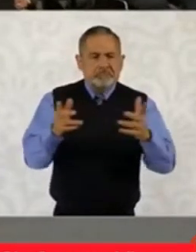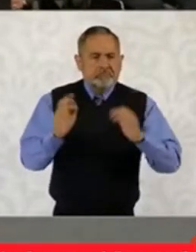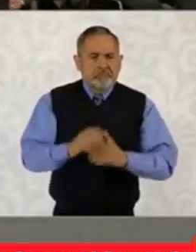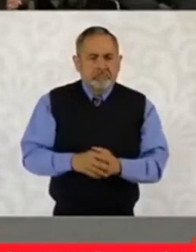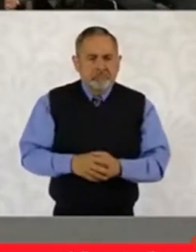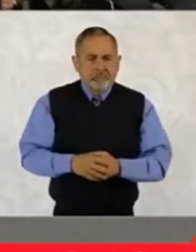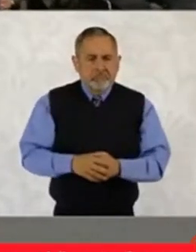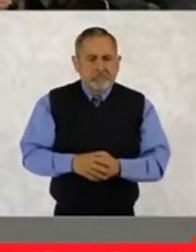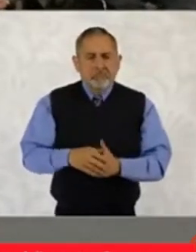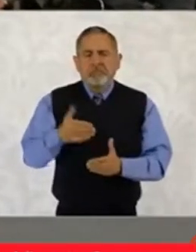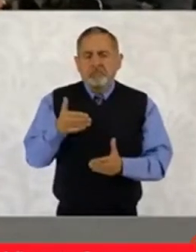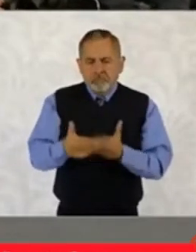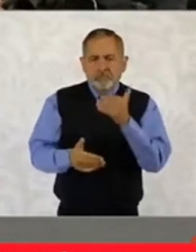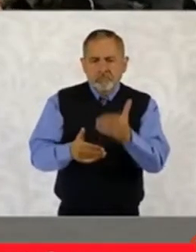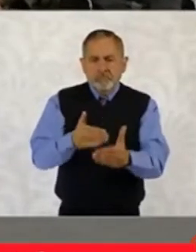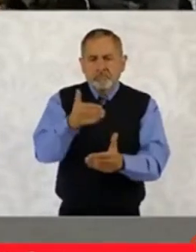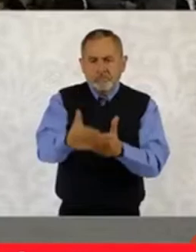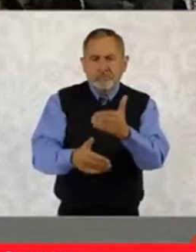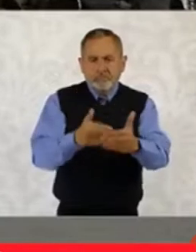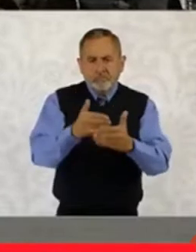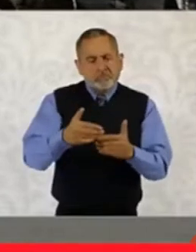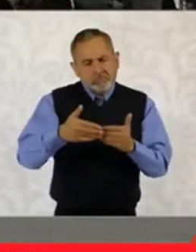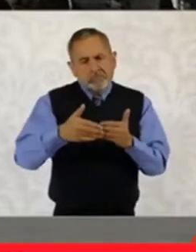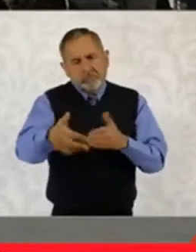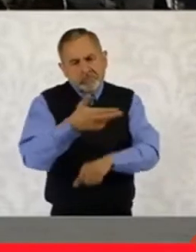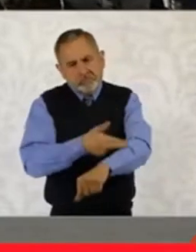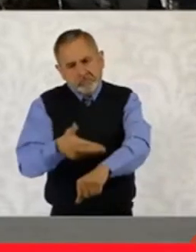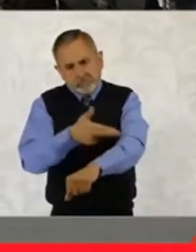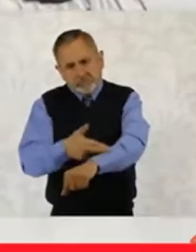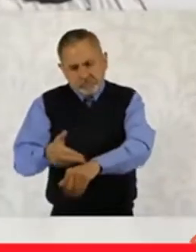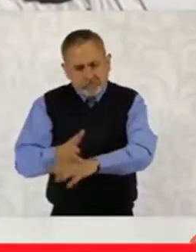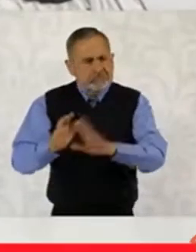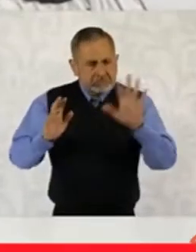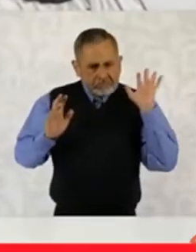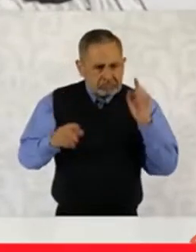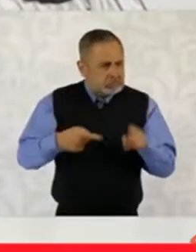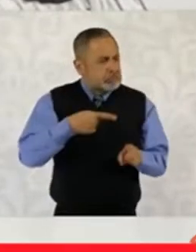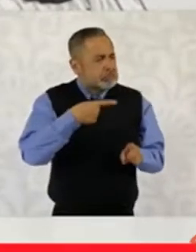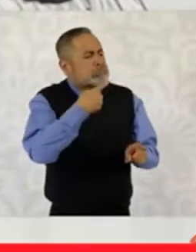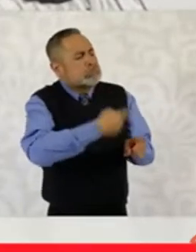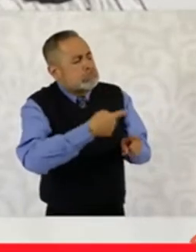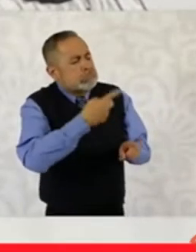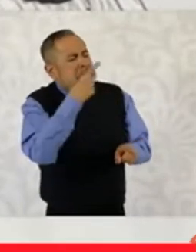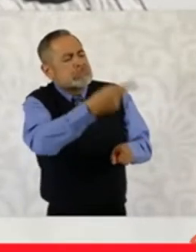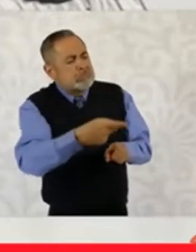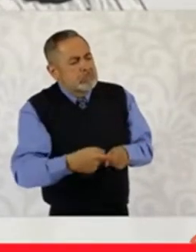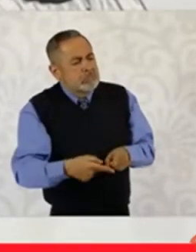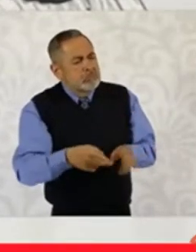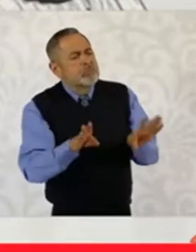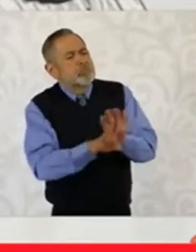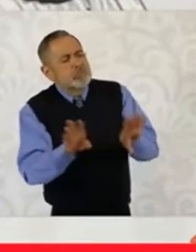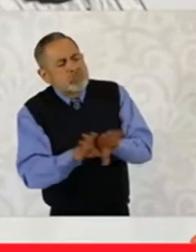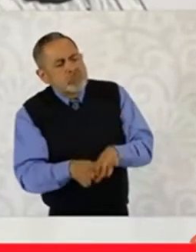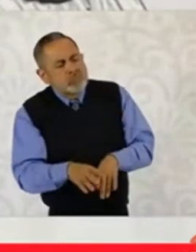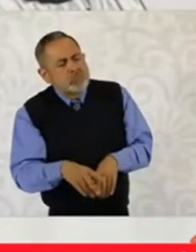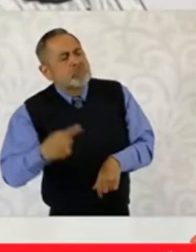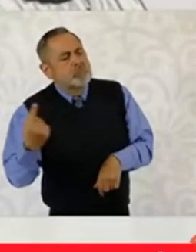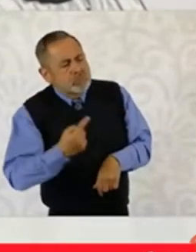cuando vayamos avanzando, entonces sí, ¿qué dijo quién? ¿Cómo lo